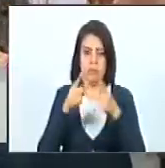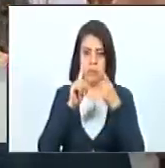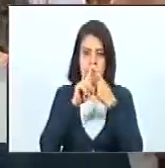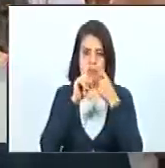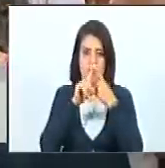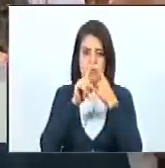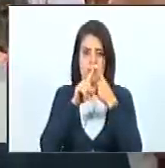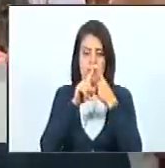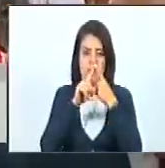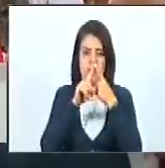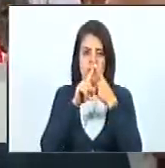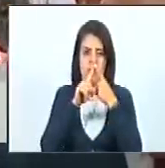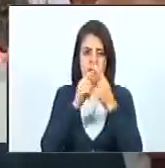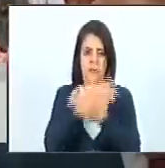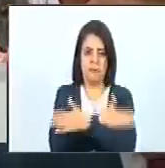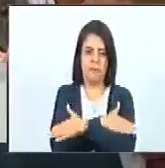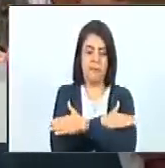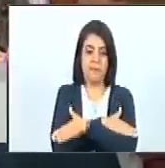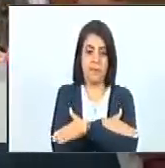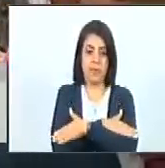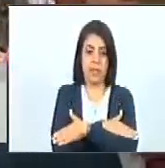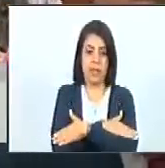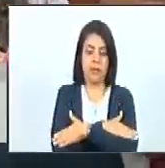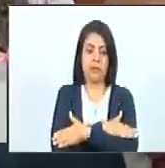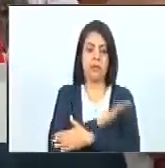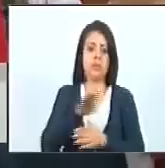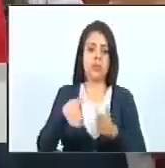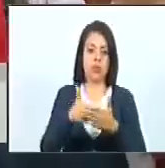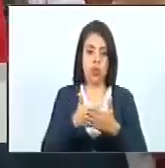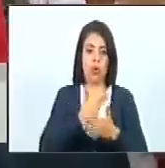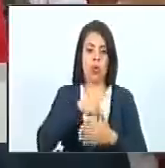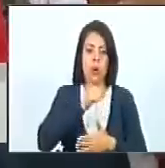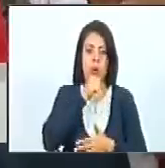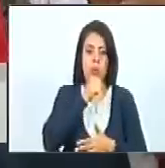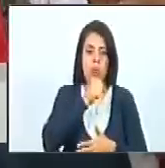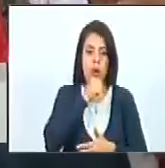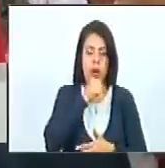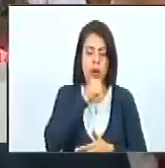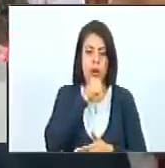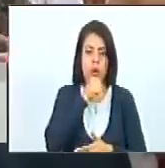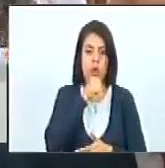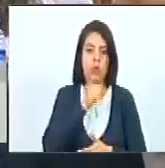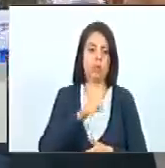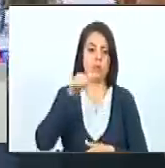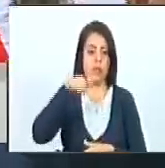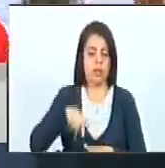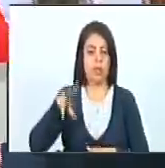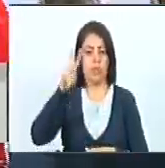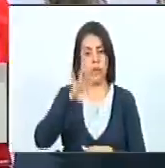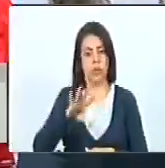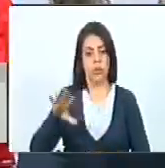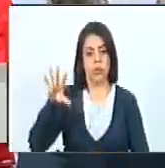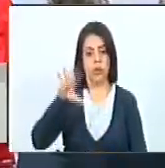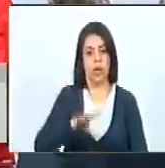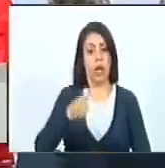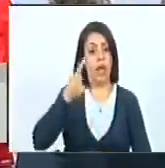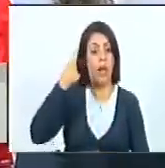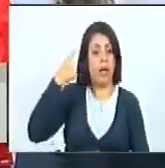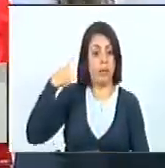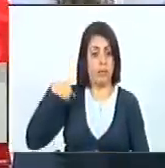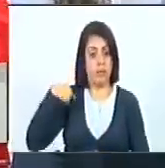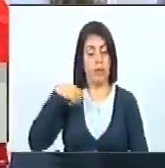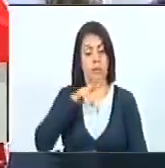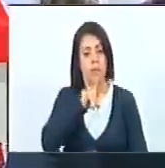lugar, felicitar a nuestras adultas y adultos mayores del país que en el día de